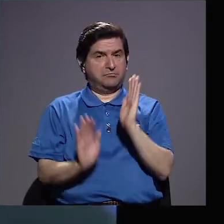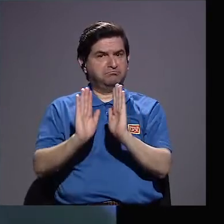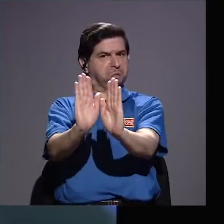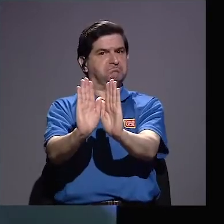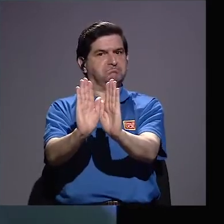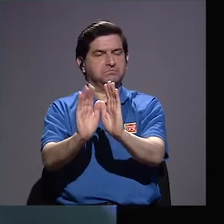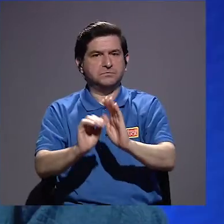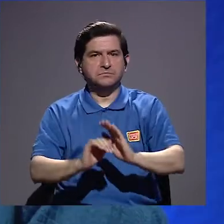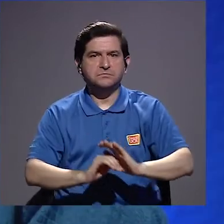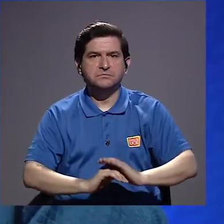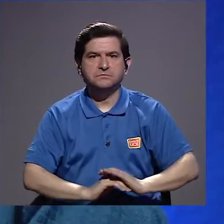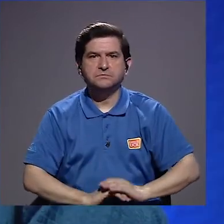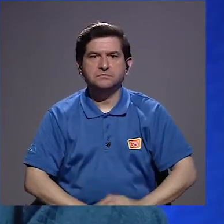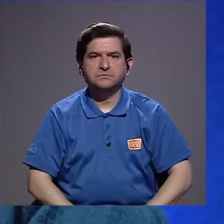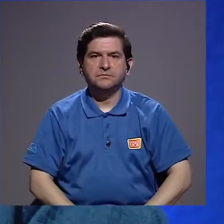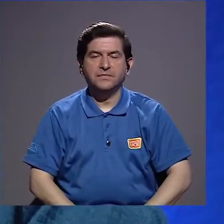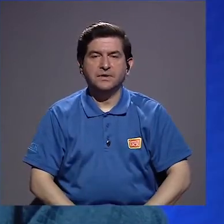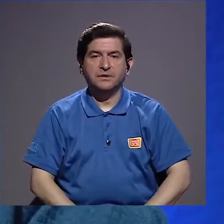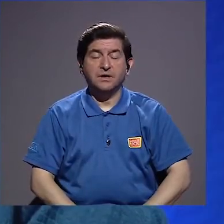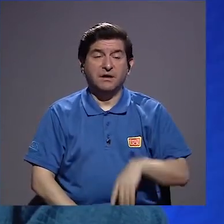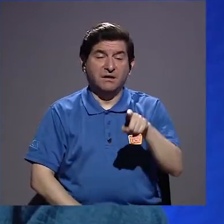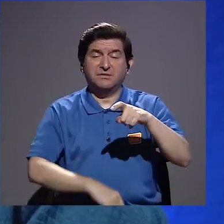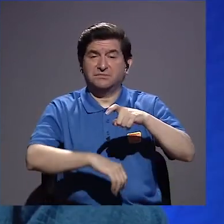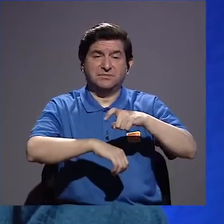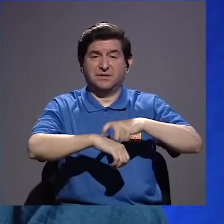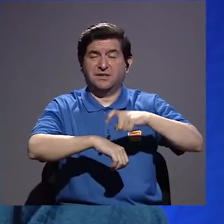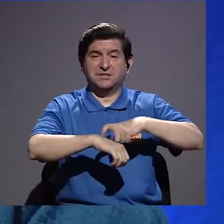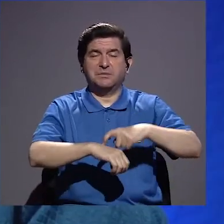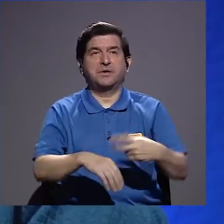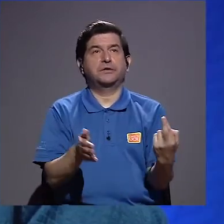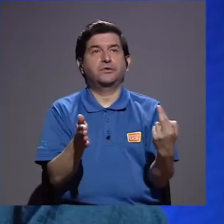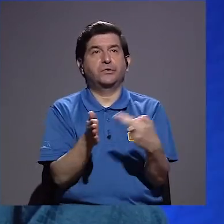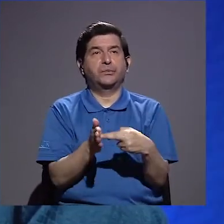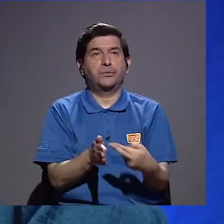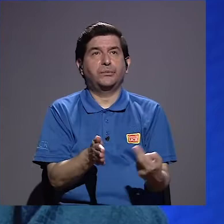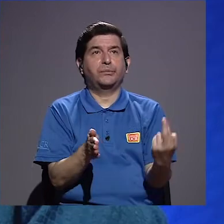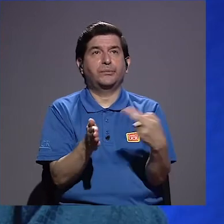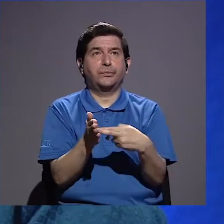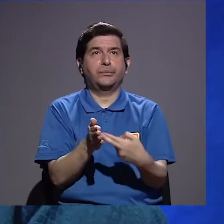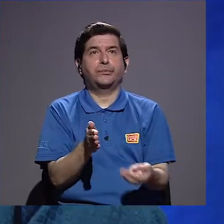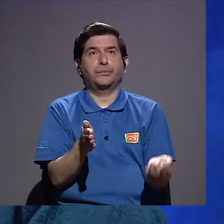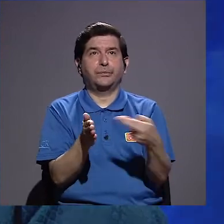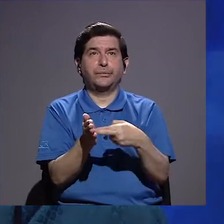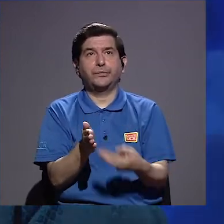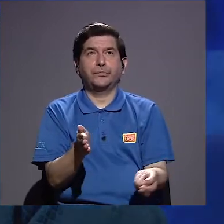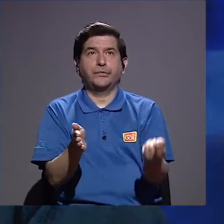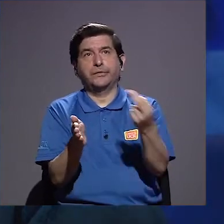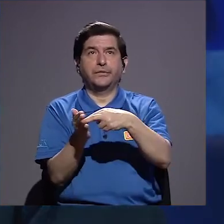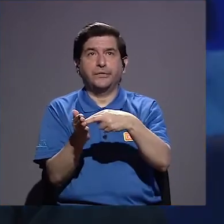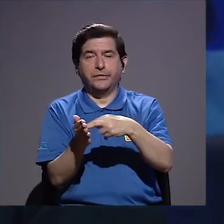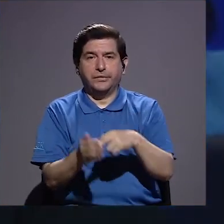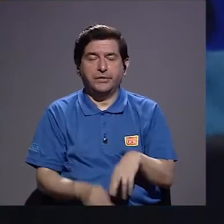mujer, y entonces tiene que repetir